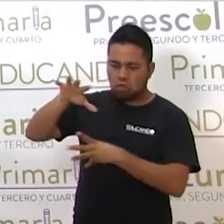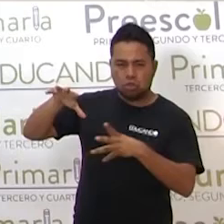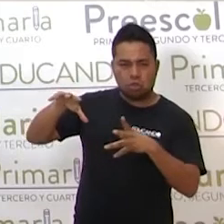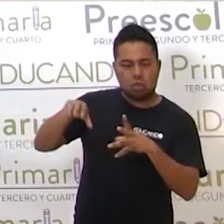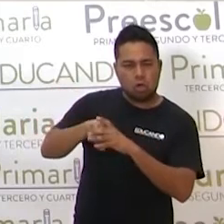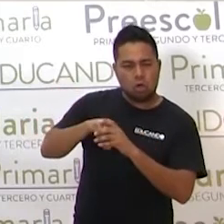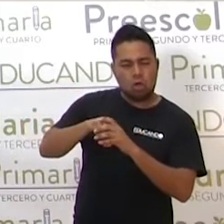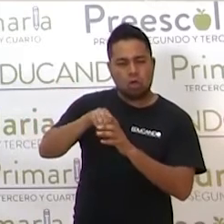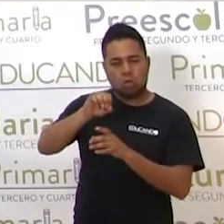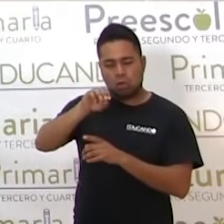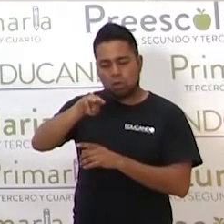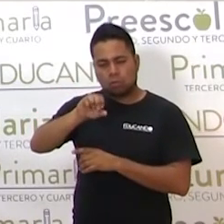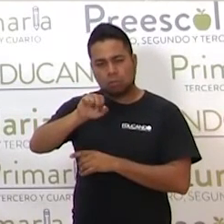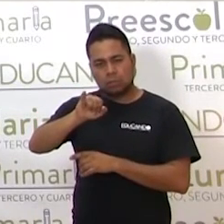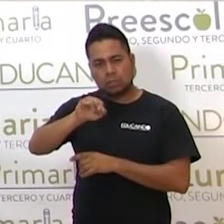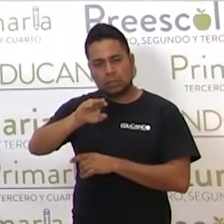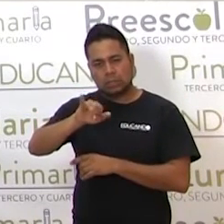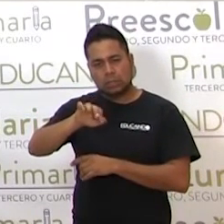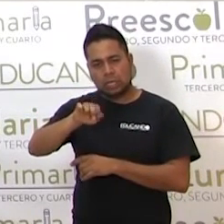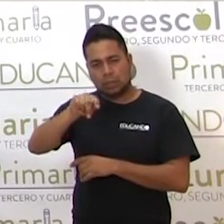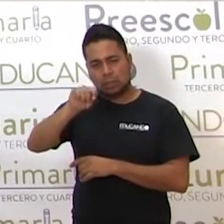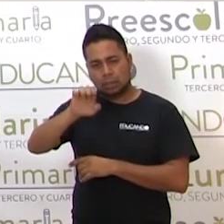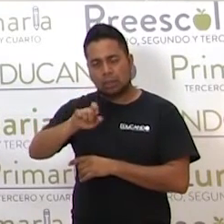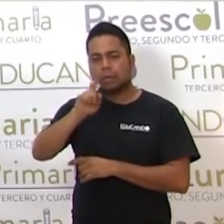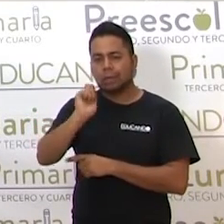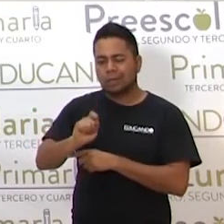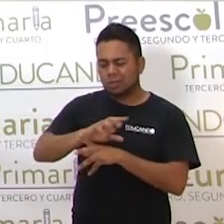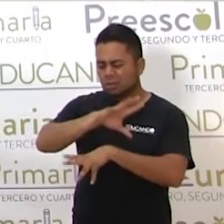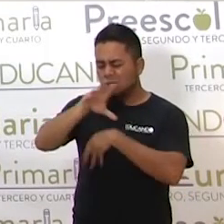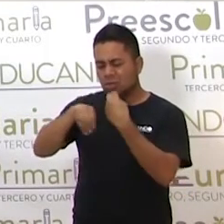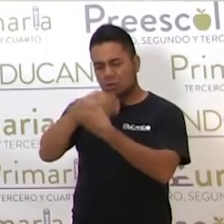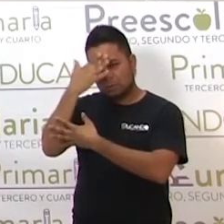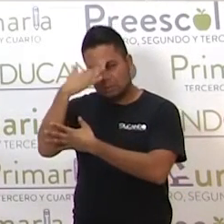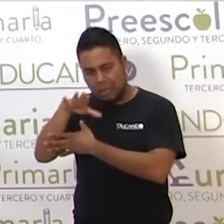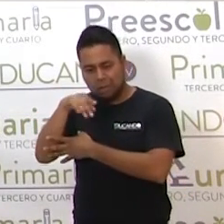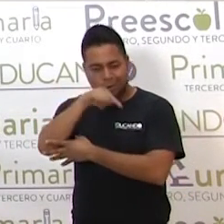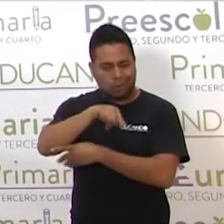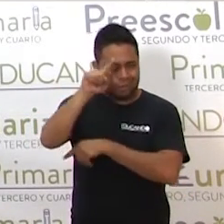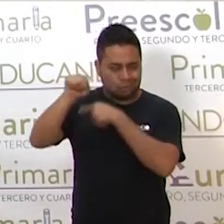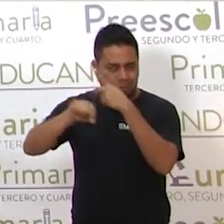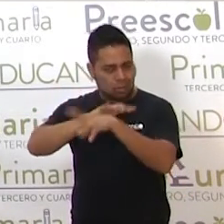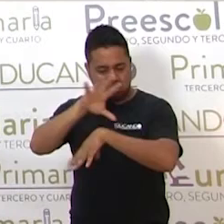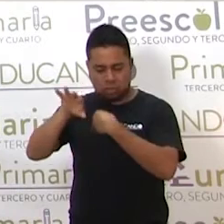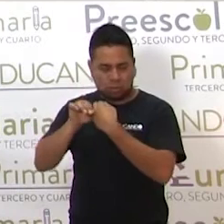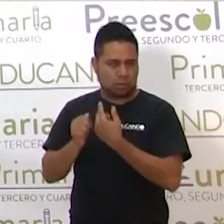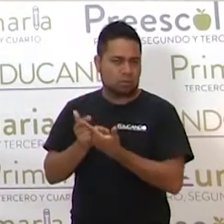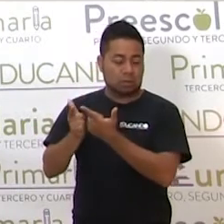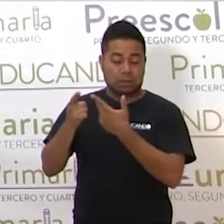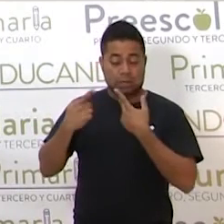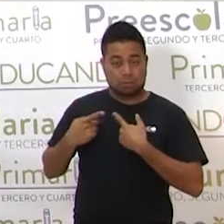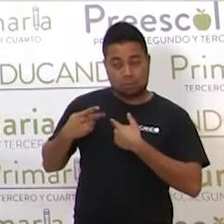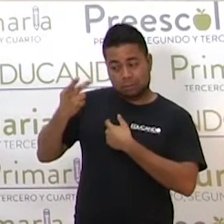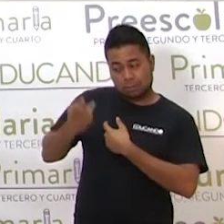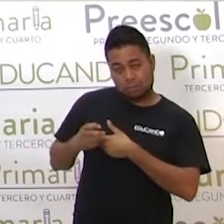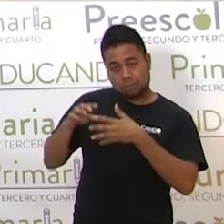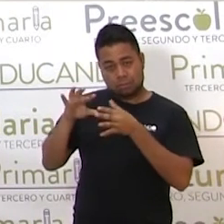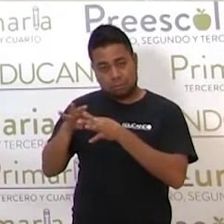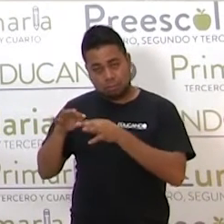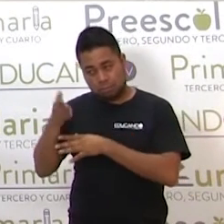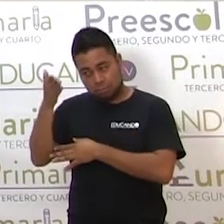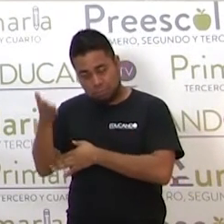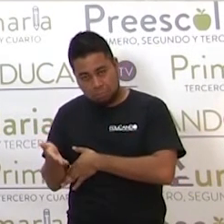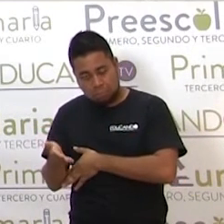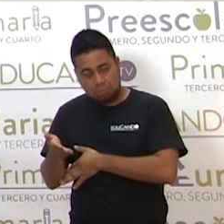Omnisciente significa que todo lo sabe, que está en todas partes. Entonces, este tipo de narrador es el